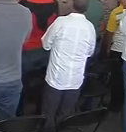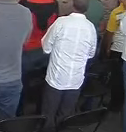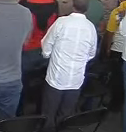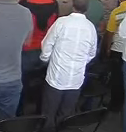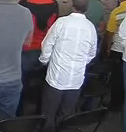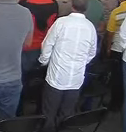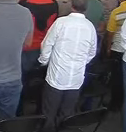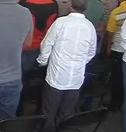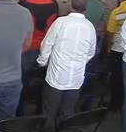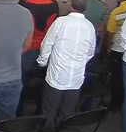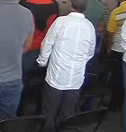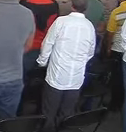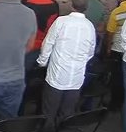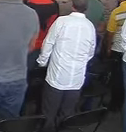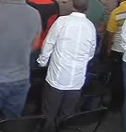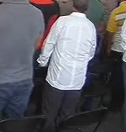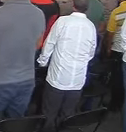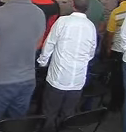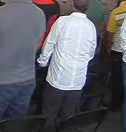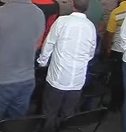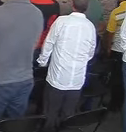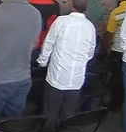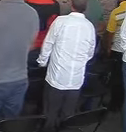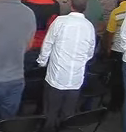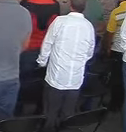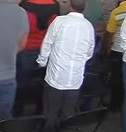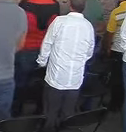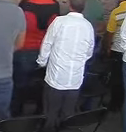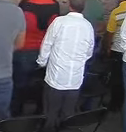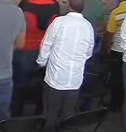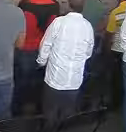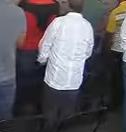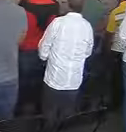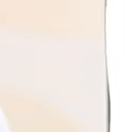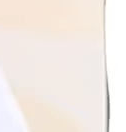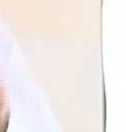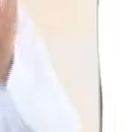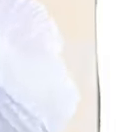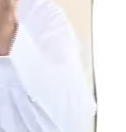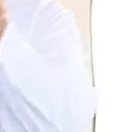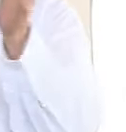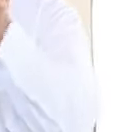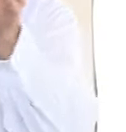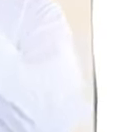Y el presidente municipal de Coatzacoalcos, Amado Jesús Cruz Malpica.